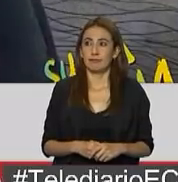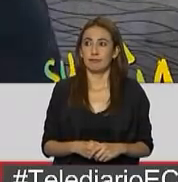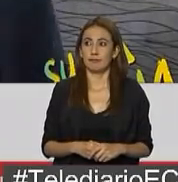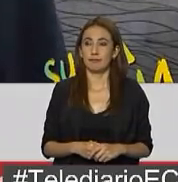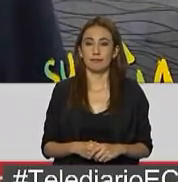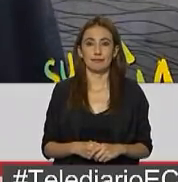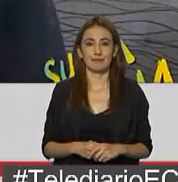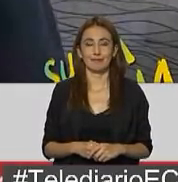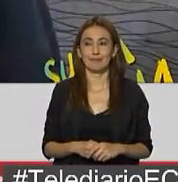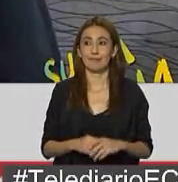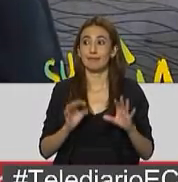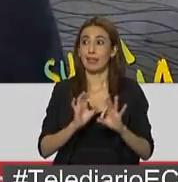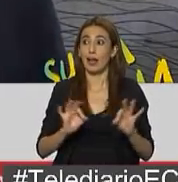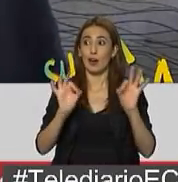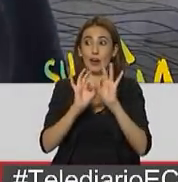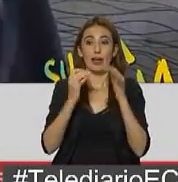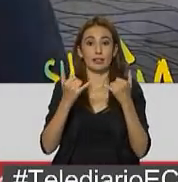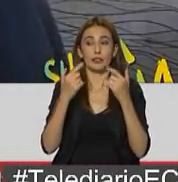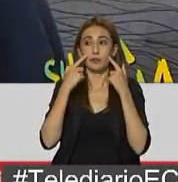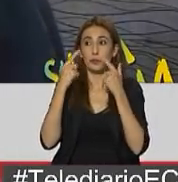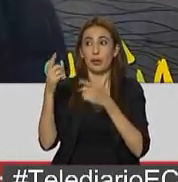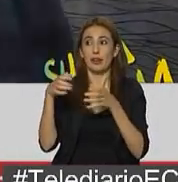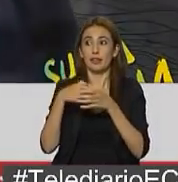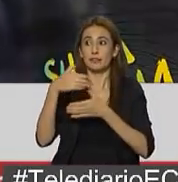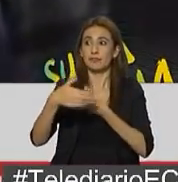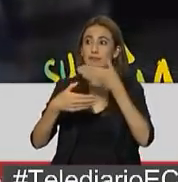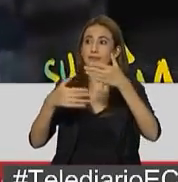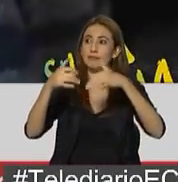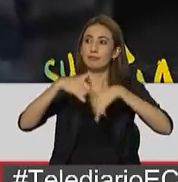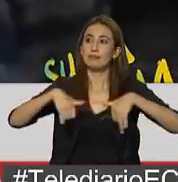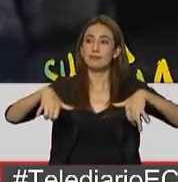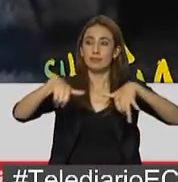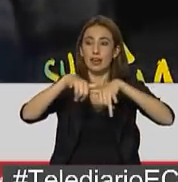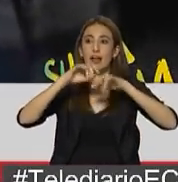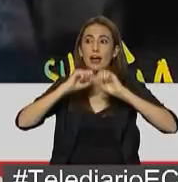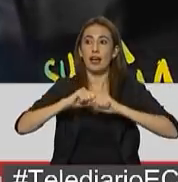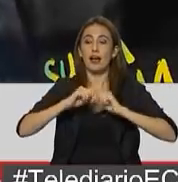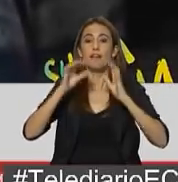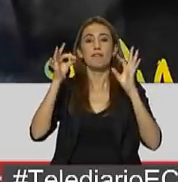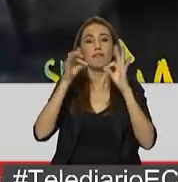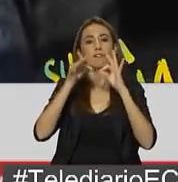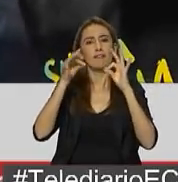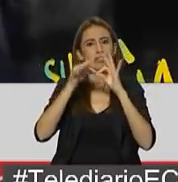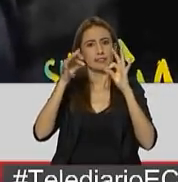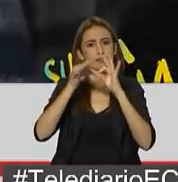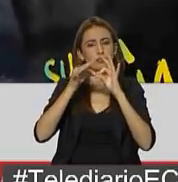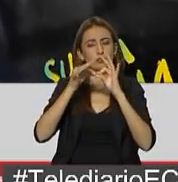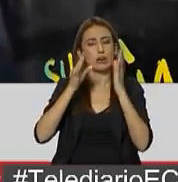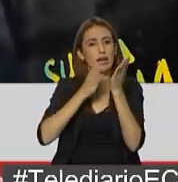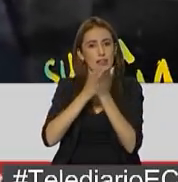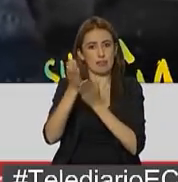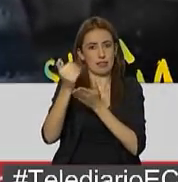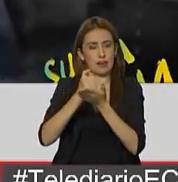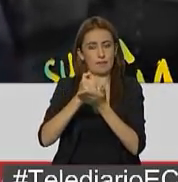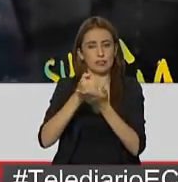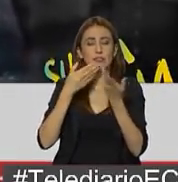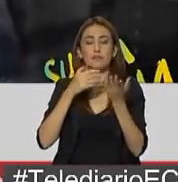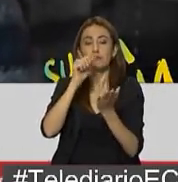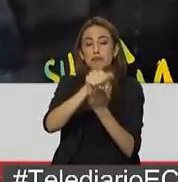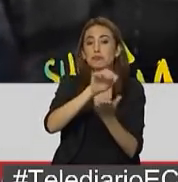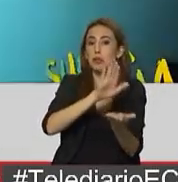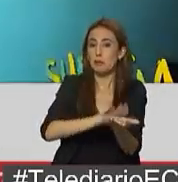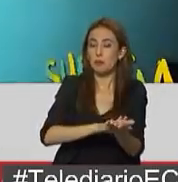La sexta edición del Suena Pichincha culminó a través de un concierto por la plataforma Facebook Live. La emergencia sanitaria impidió la realización de un